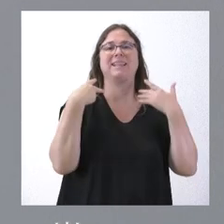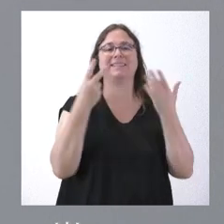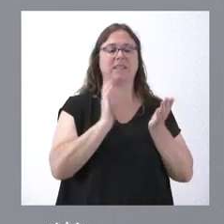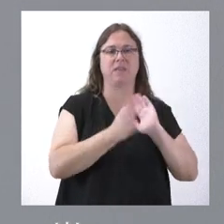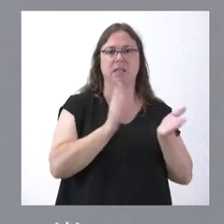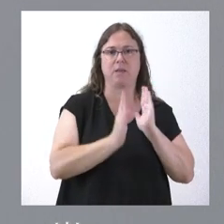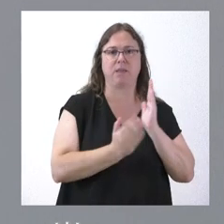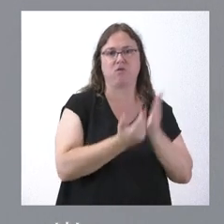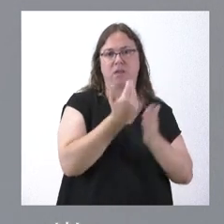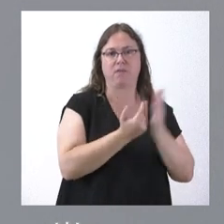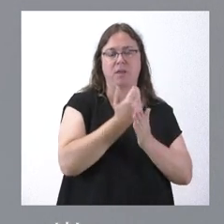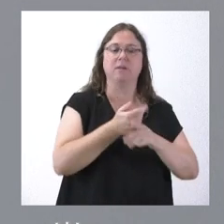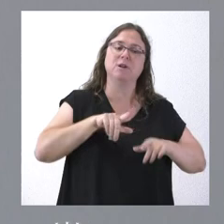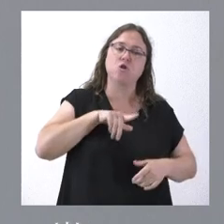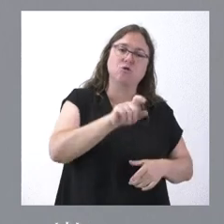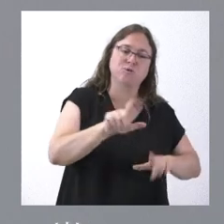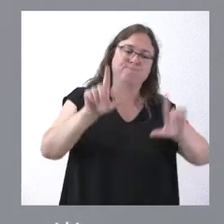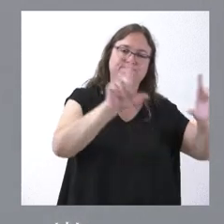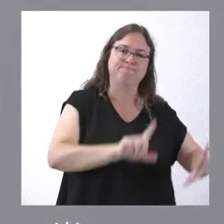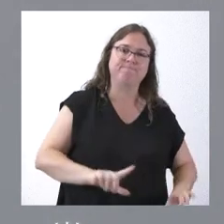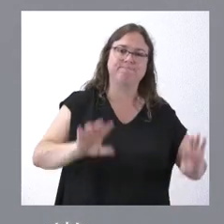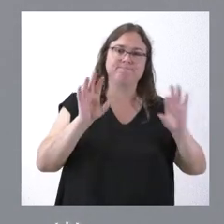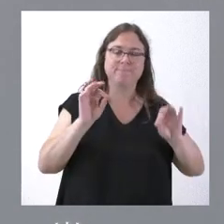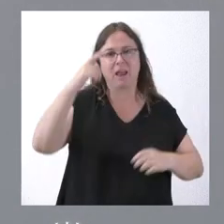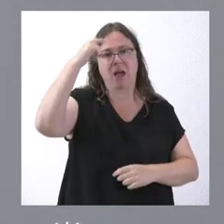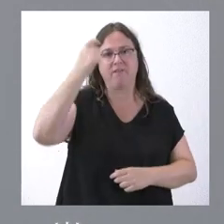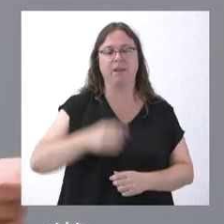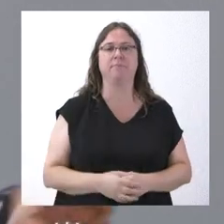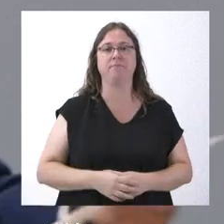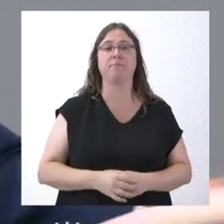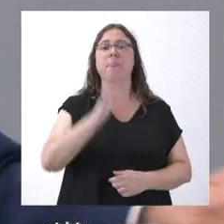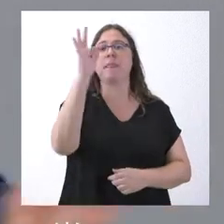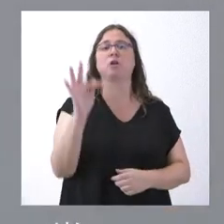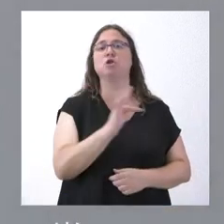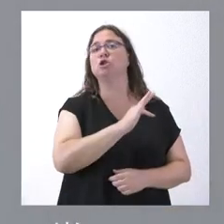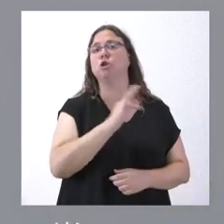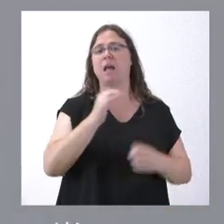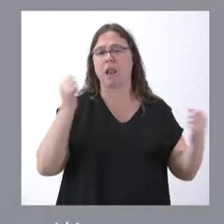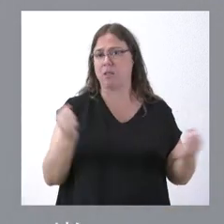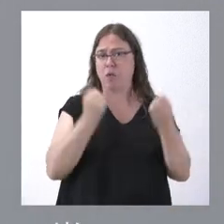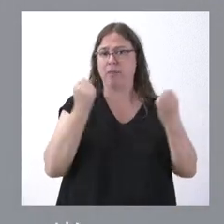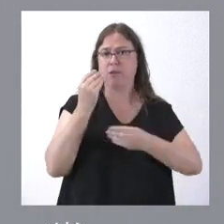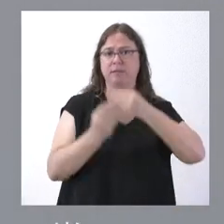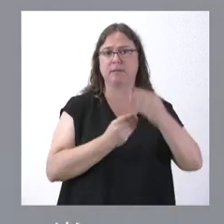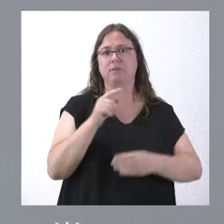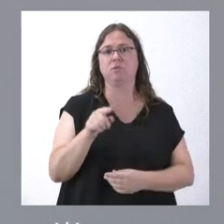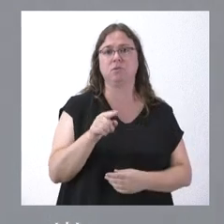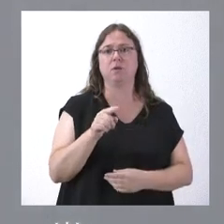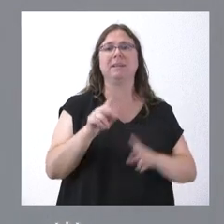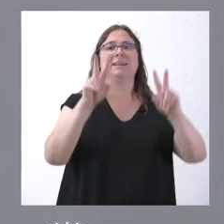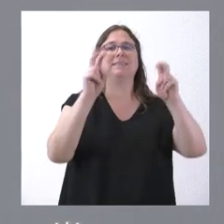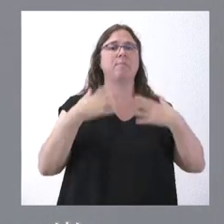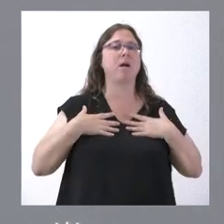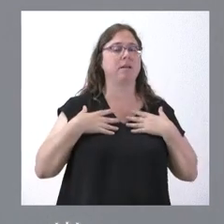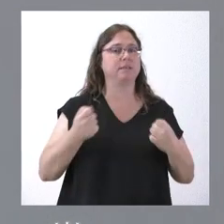en esta unidad de oncología radioterápica de Ávila. El conjunto de actuaciones en materia